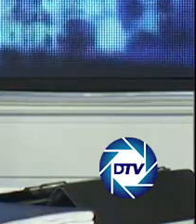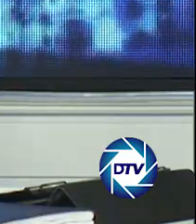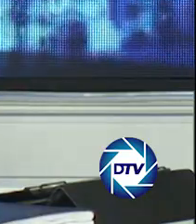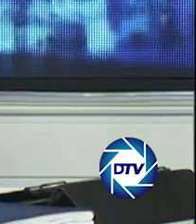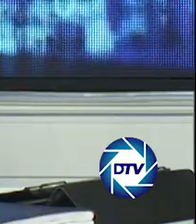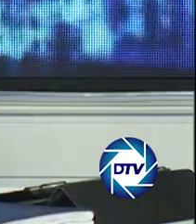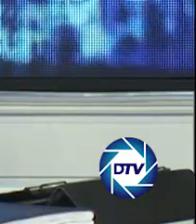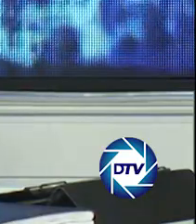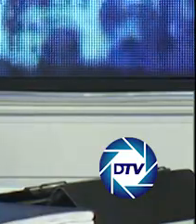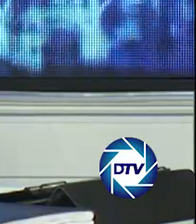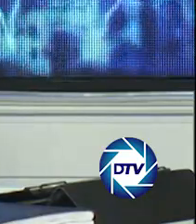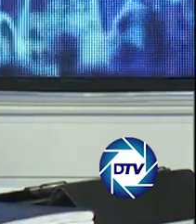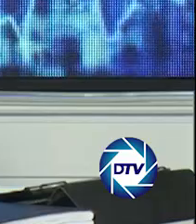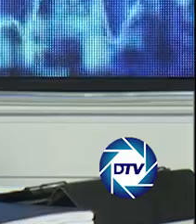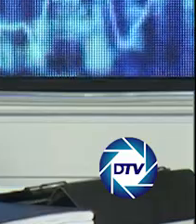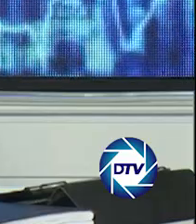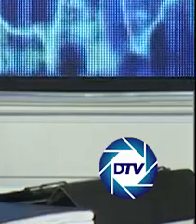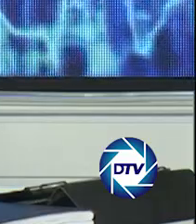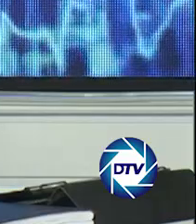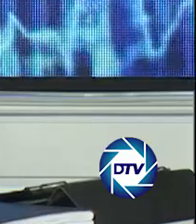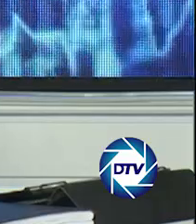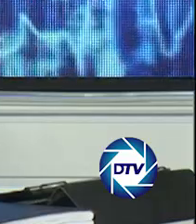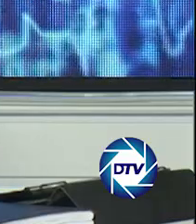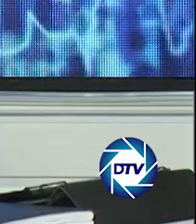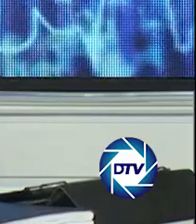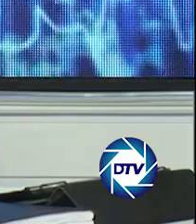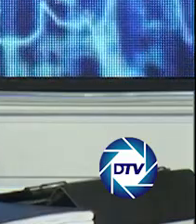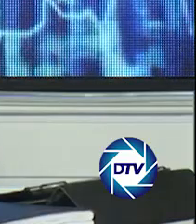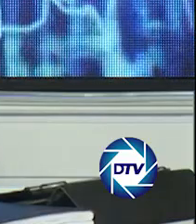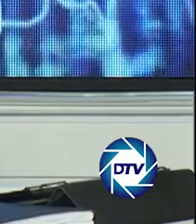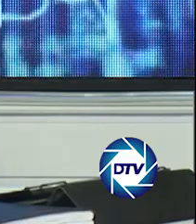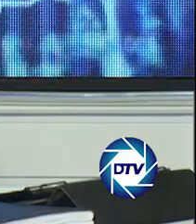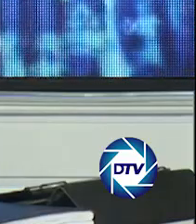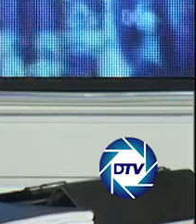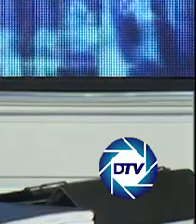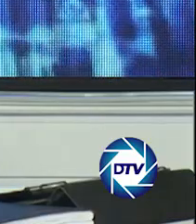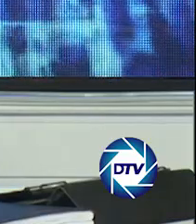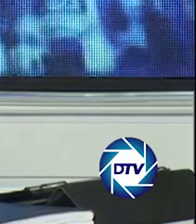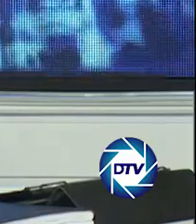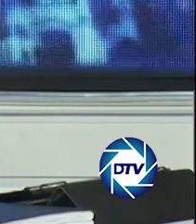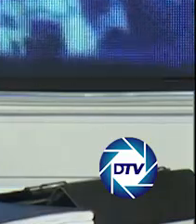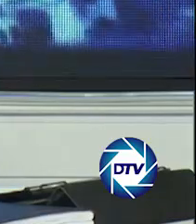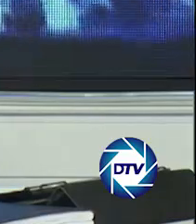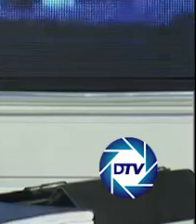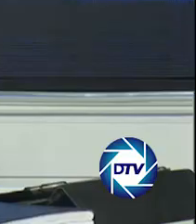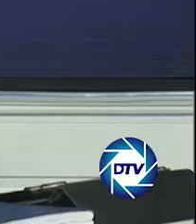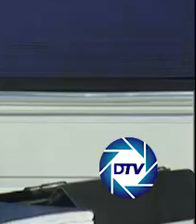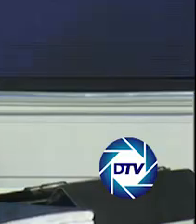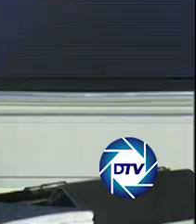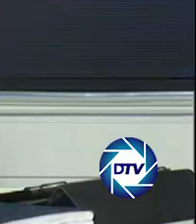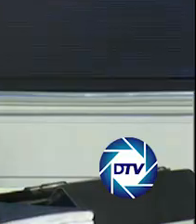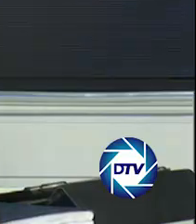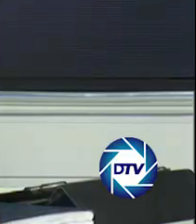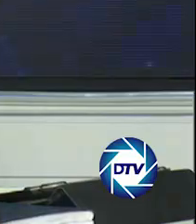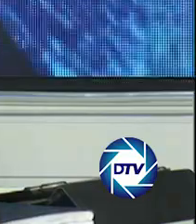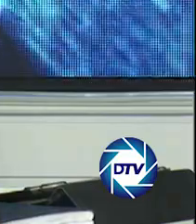preocupa esa derrota, la tiene ya claramente asumida. Lo que sí le preocupa es quedar incluso por debajo de los malísimos resultados que obtuvo Susana Díaz hace